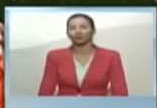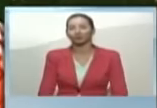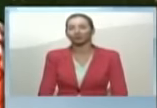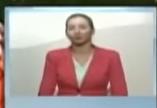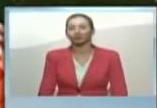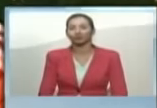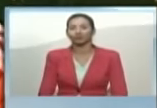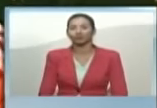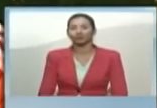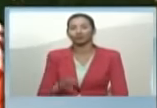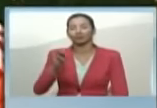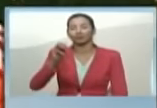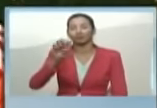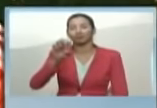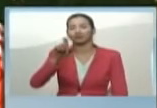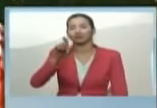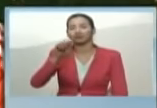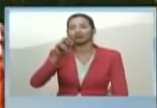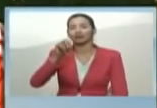Netzander Silva.